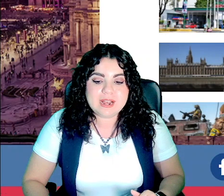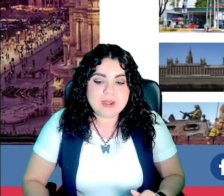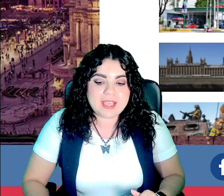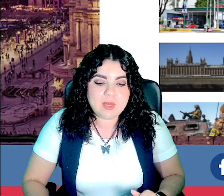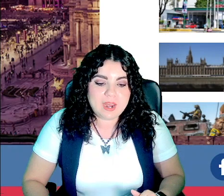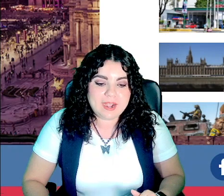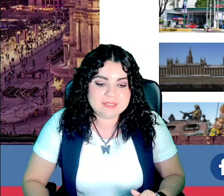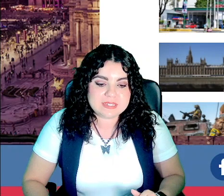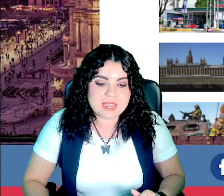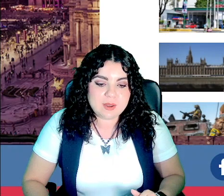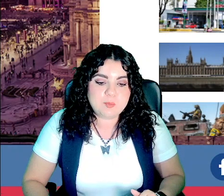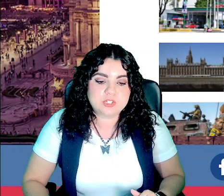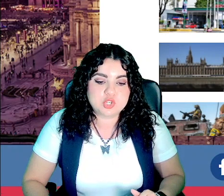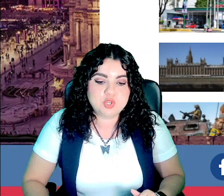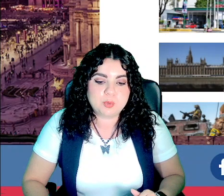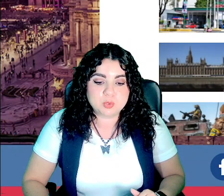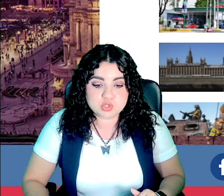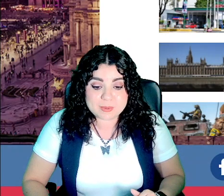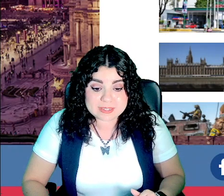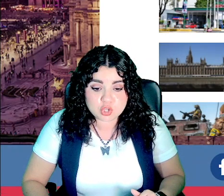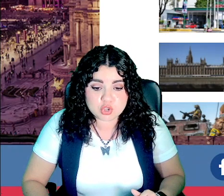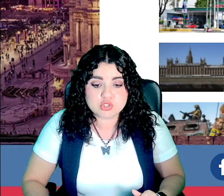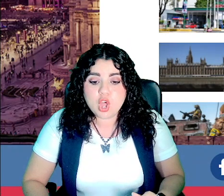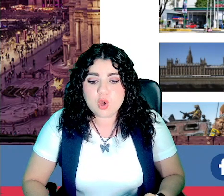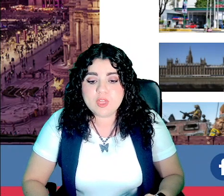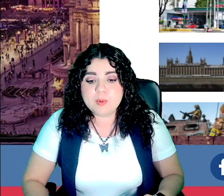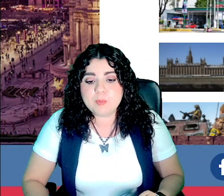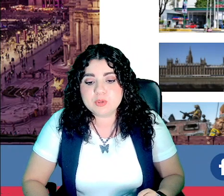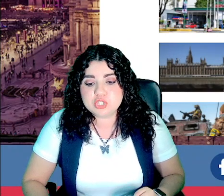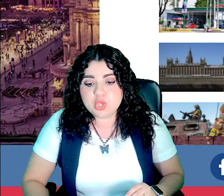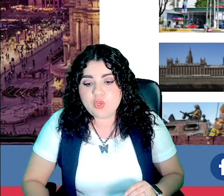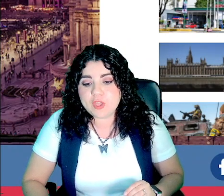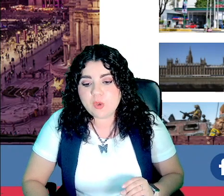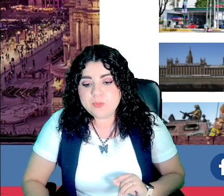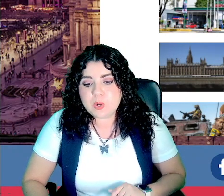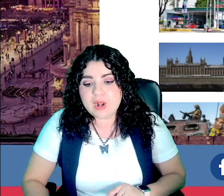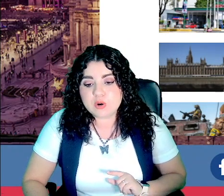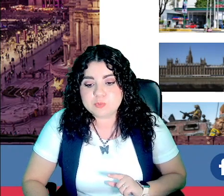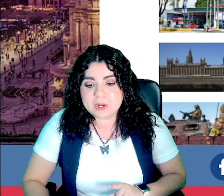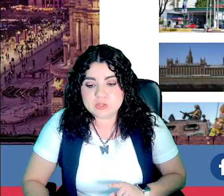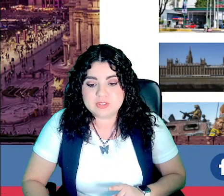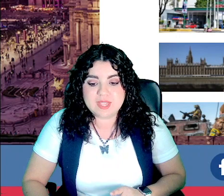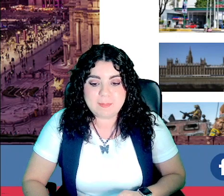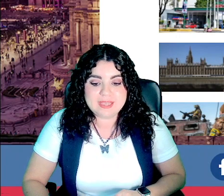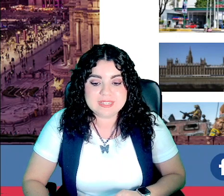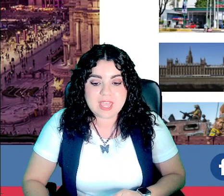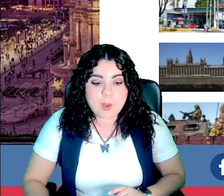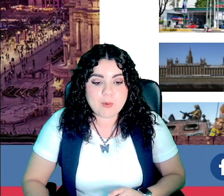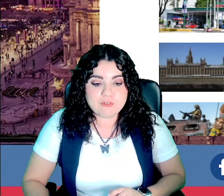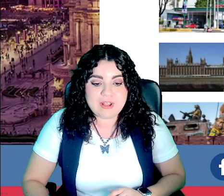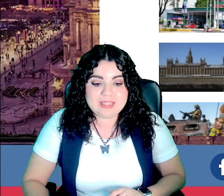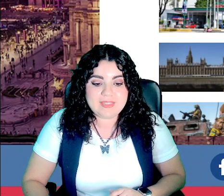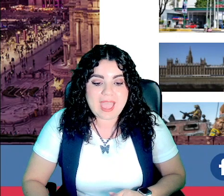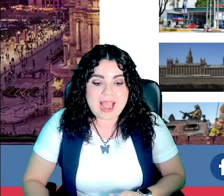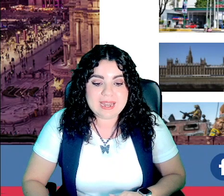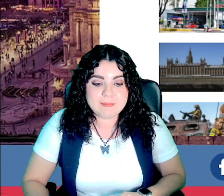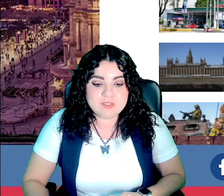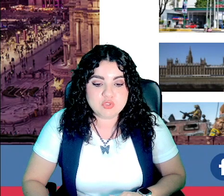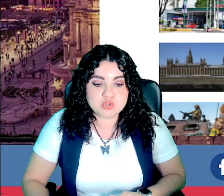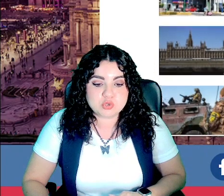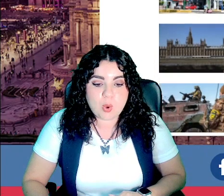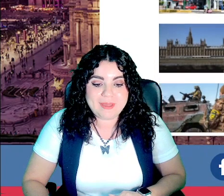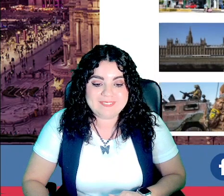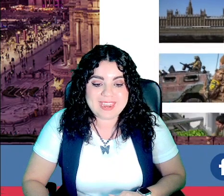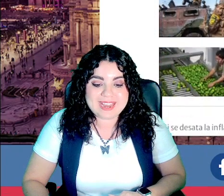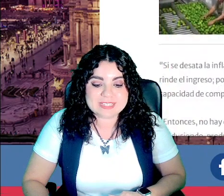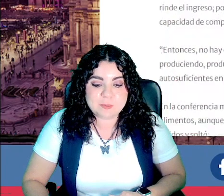abrir el mercado y garantizar la importación de productos básicos, con el propósito de controlar los precios en el país por falta de